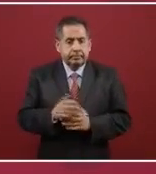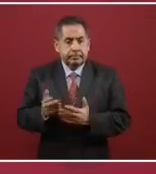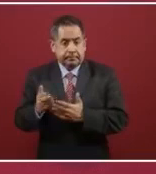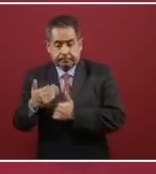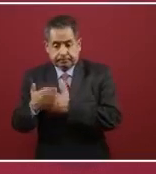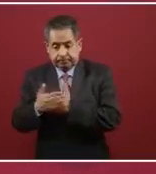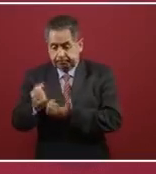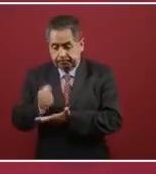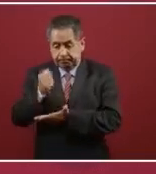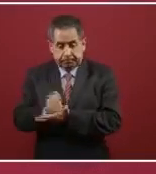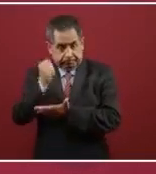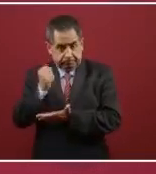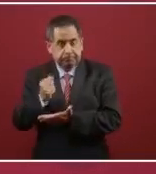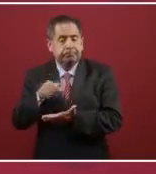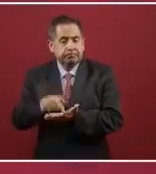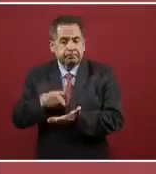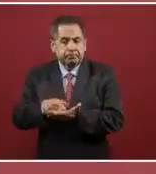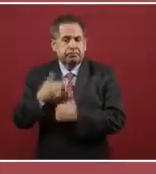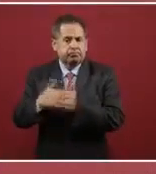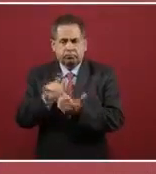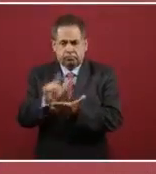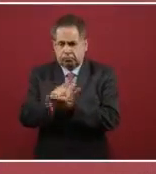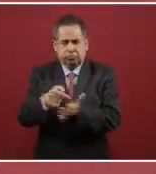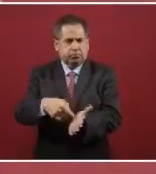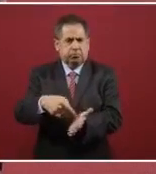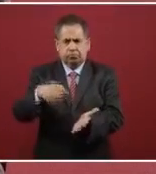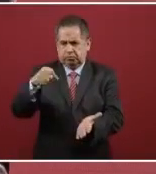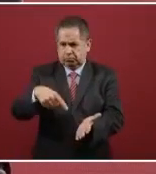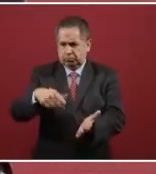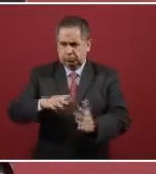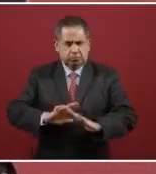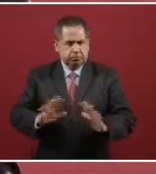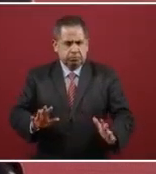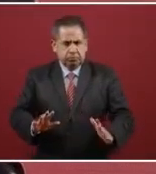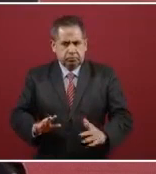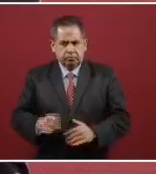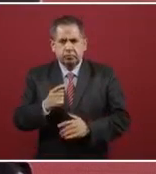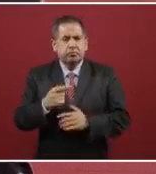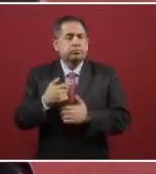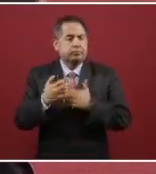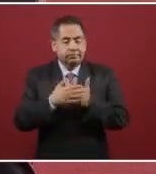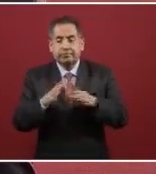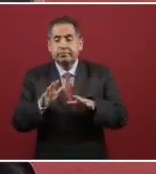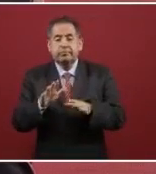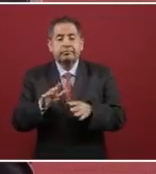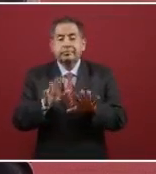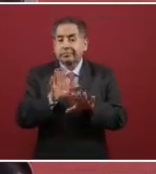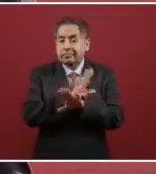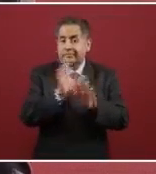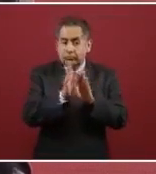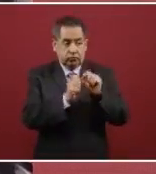aprobarse, en su caso, en las leyes, porque esto es reforma constitucional,